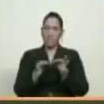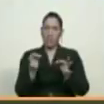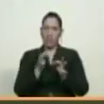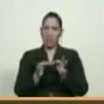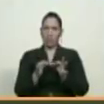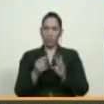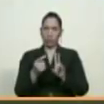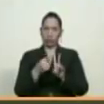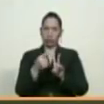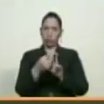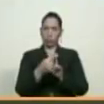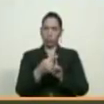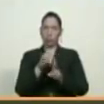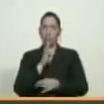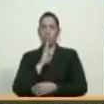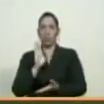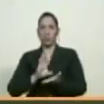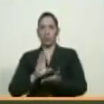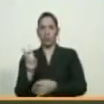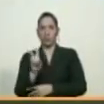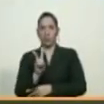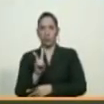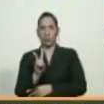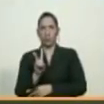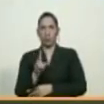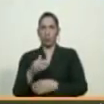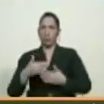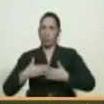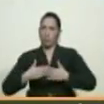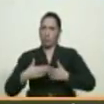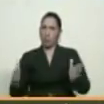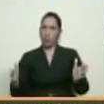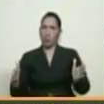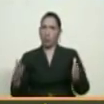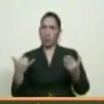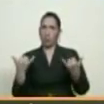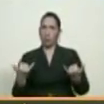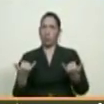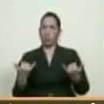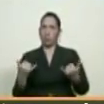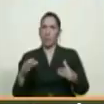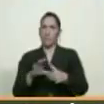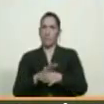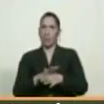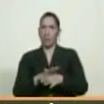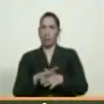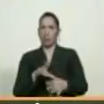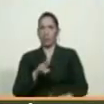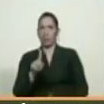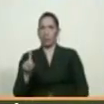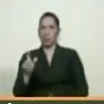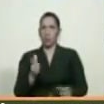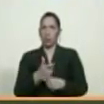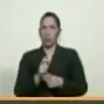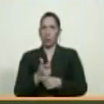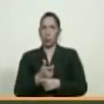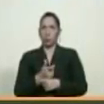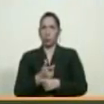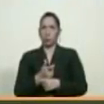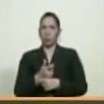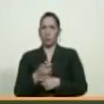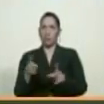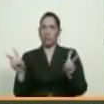sentido, el Banco Central de Venezuela pone a disposición a partir de este martes los indicadores oficiales de